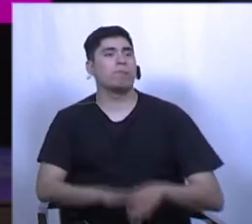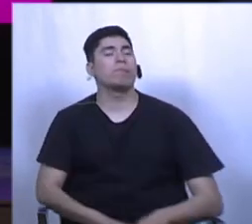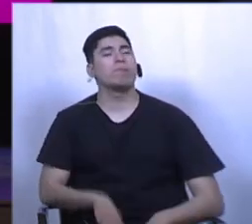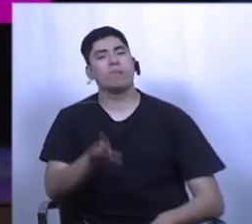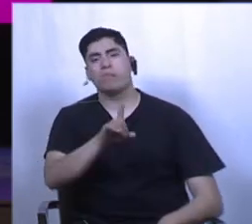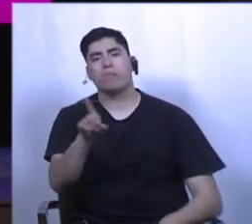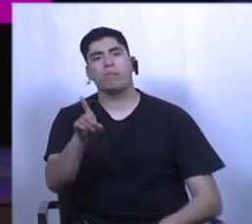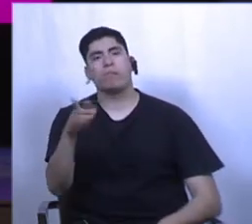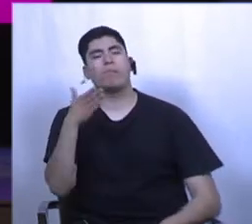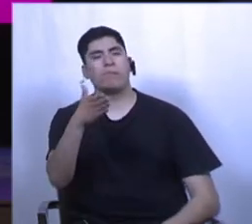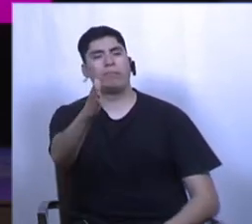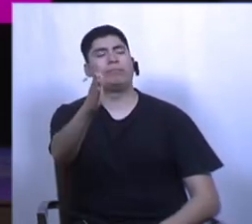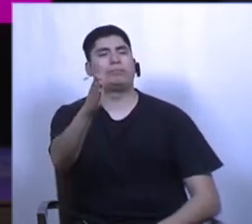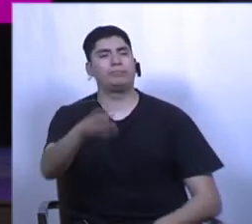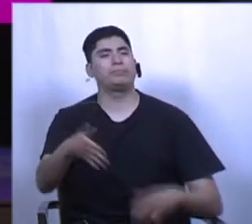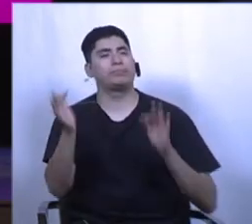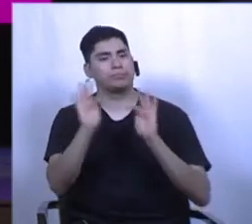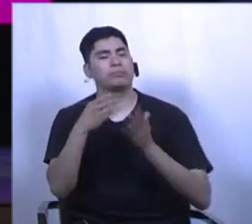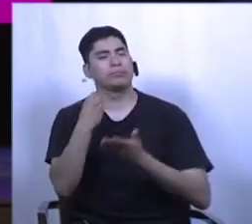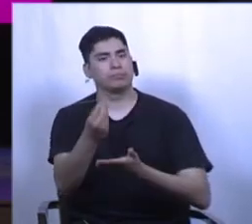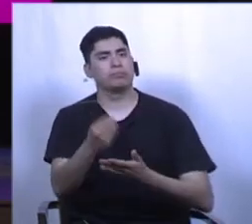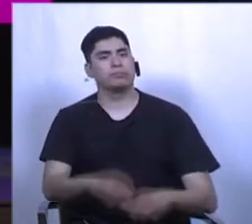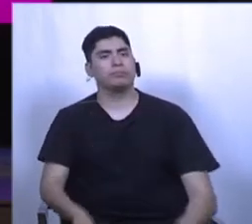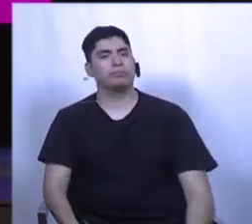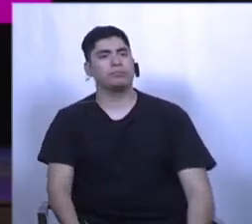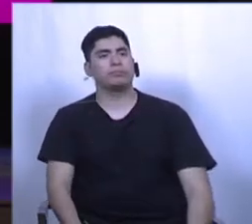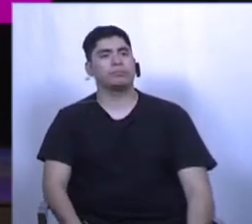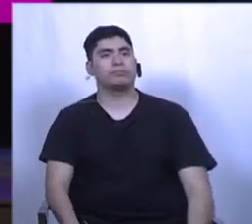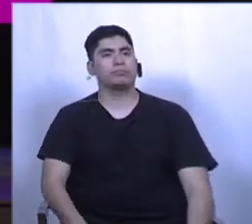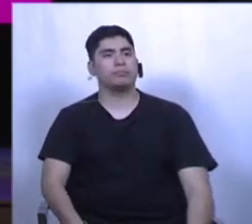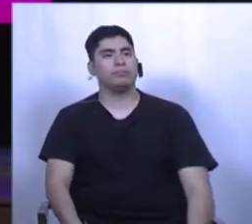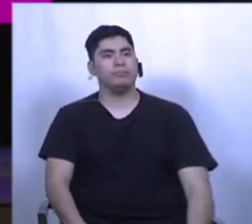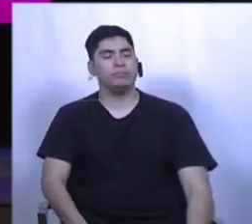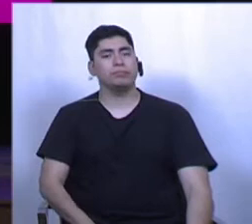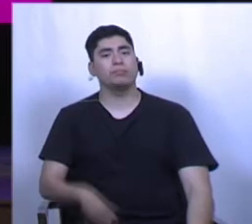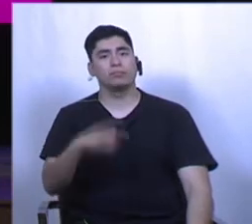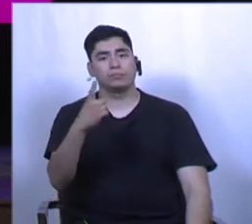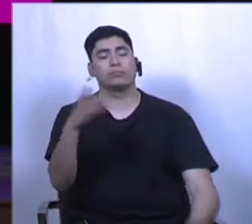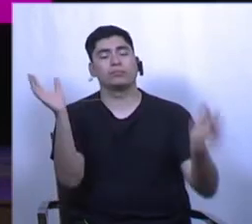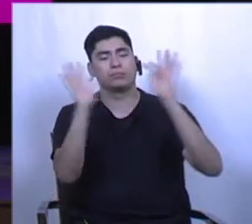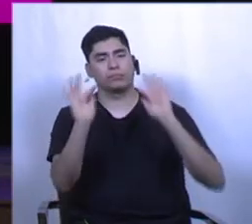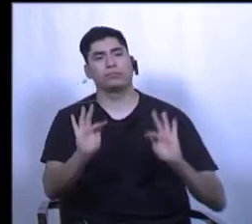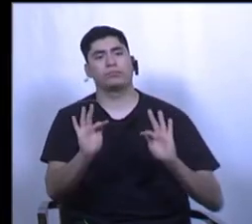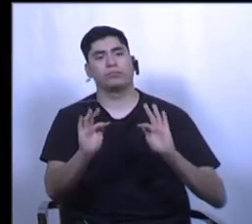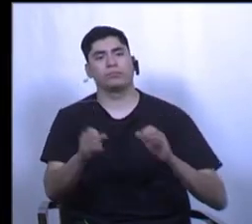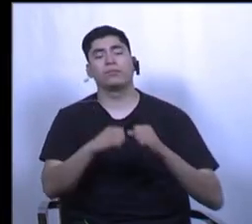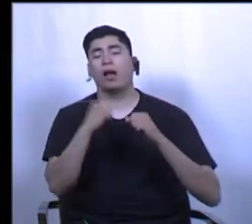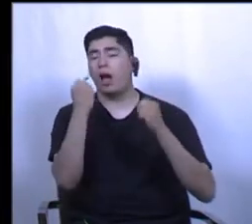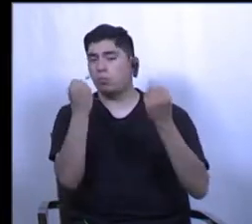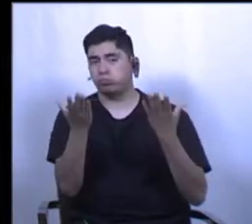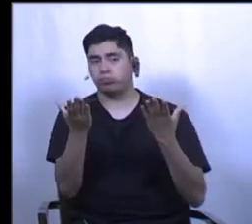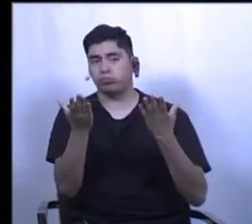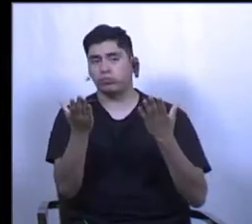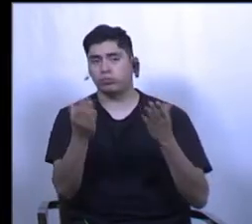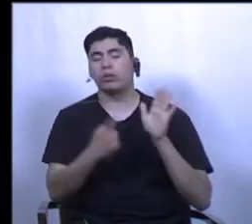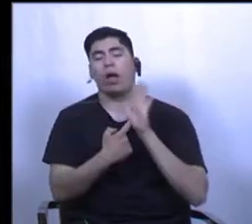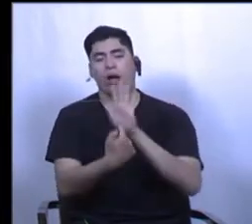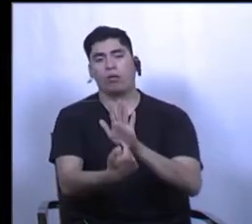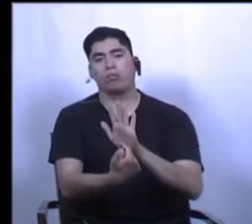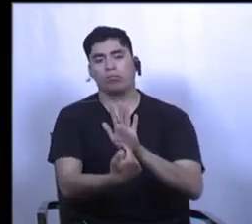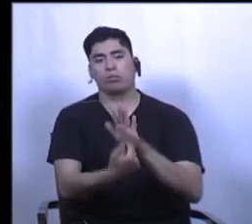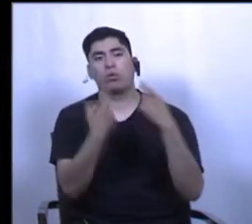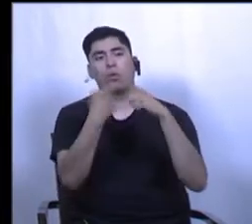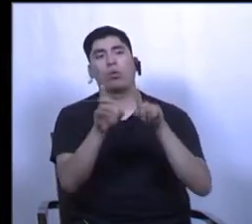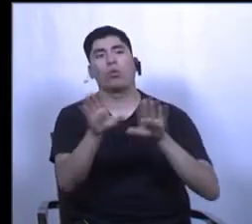sigue funcionando. Esta patología es una forma clave de representar esta patología. Esta es otra forma de